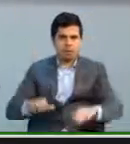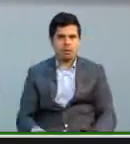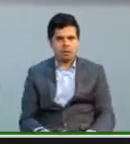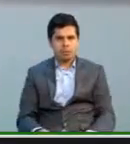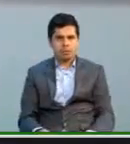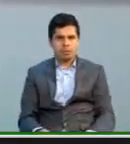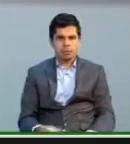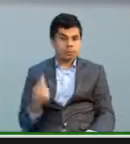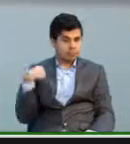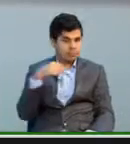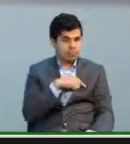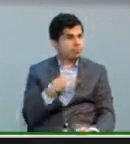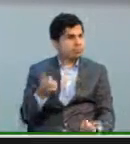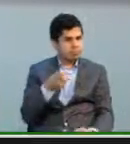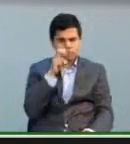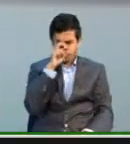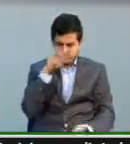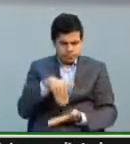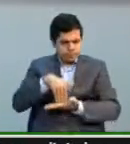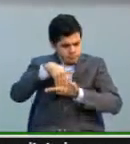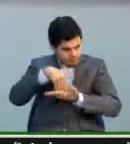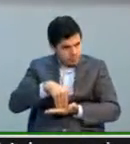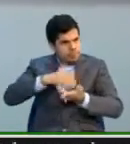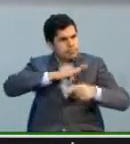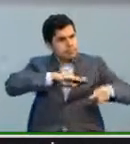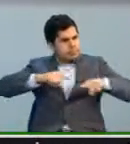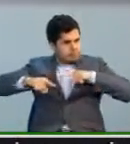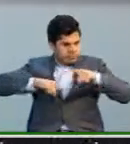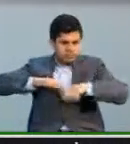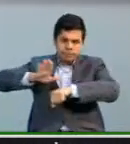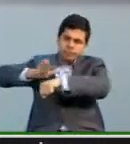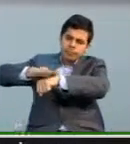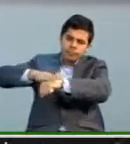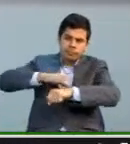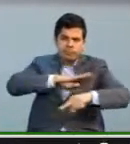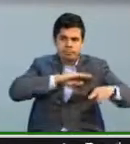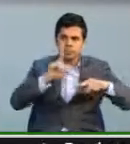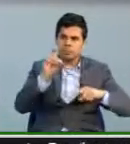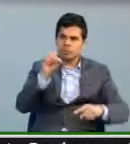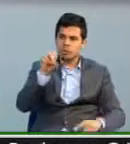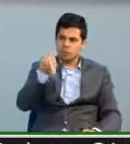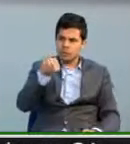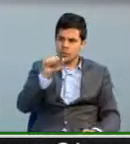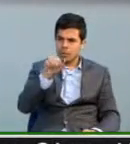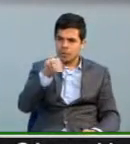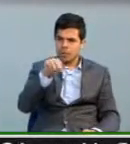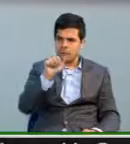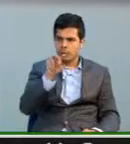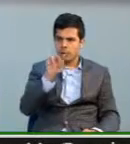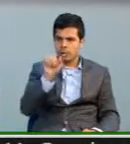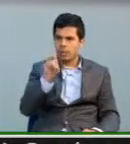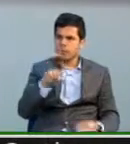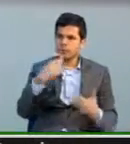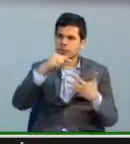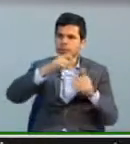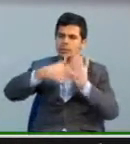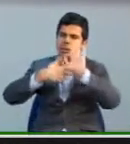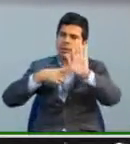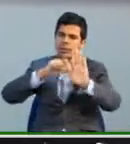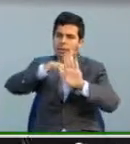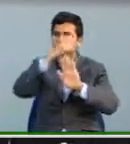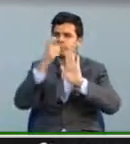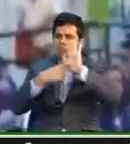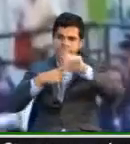pues nosotros seguimos en nuestra posición desde la administración municipal con el alcalde Don Amaris encabezando, de que pues si